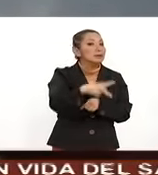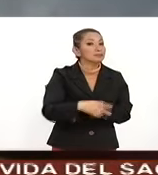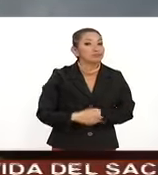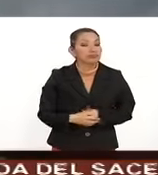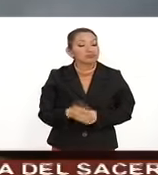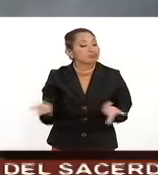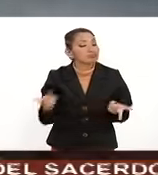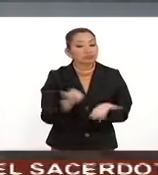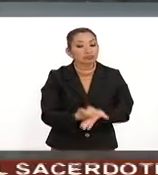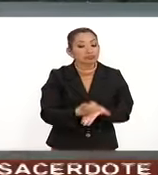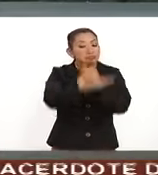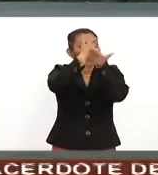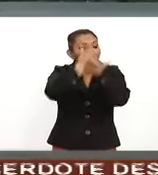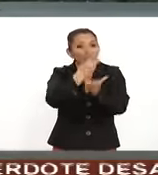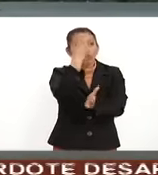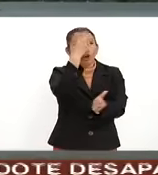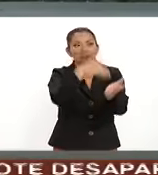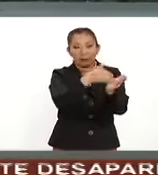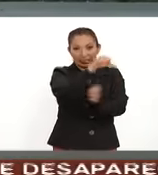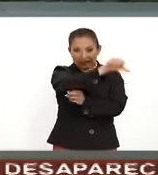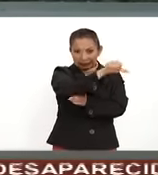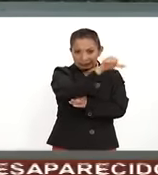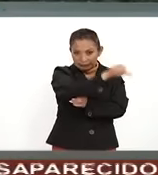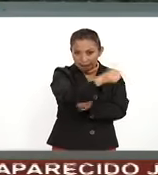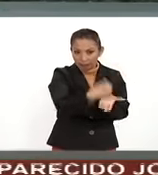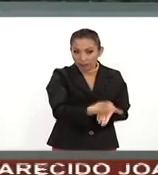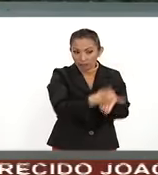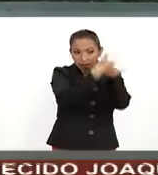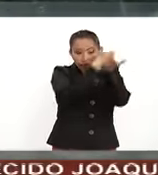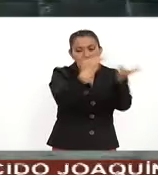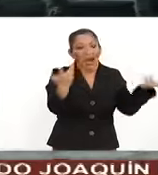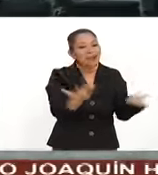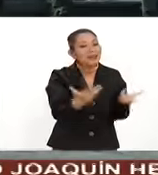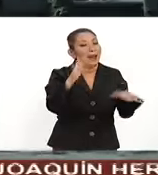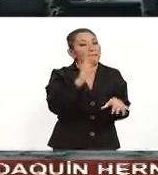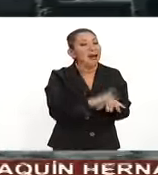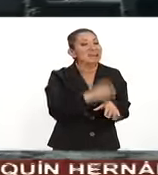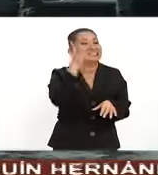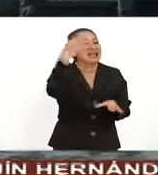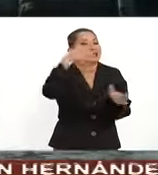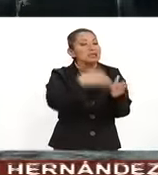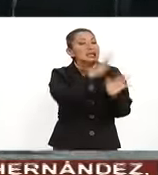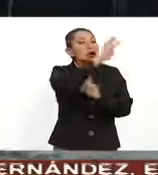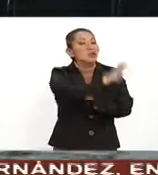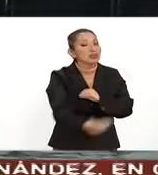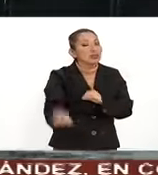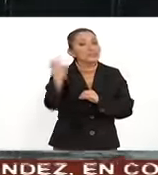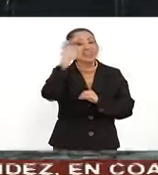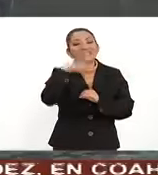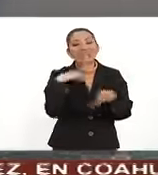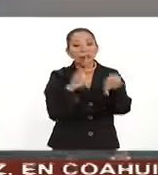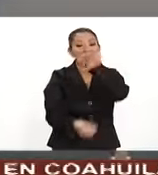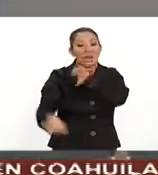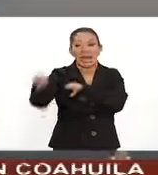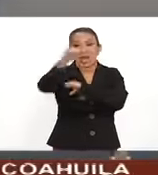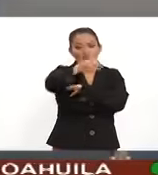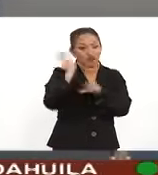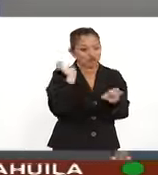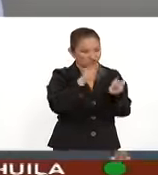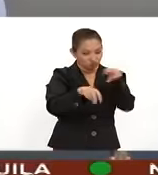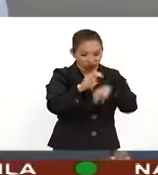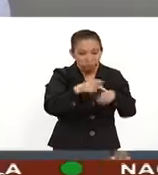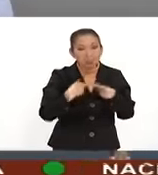que permitieron durante el 2016 generar más de 3.400 empleos directos